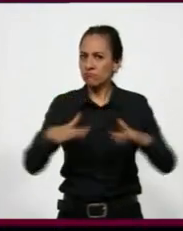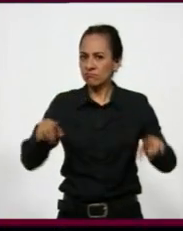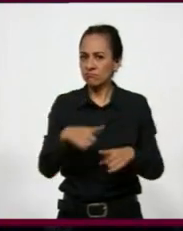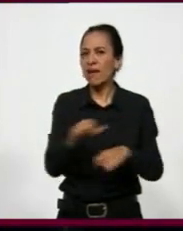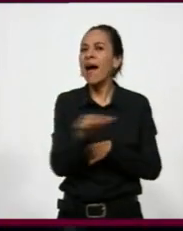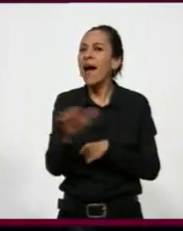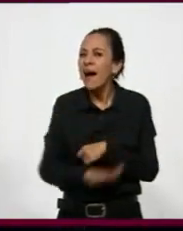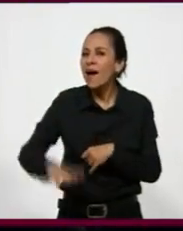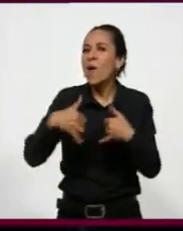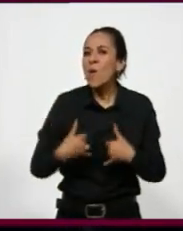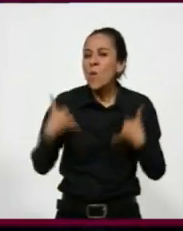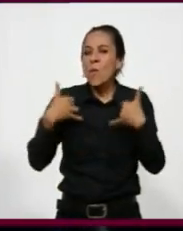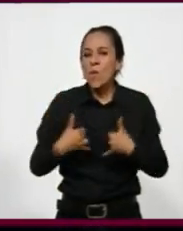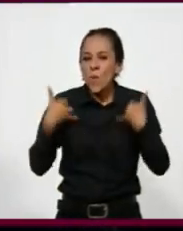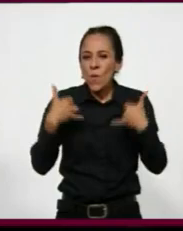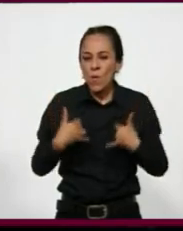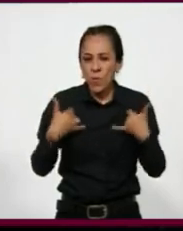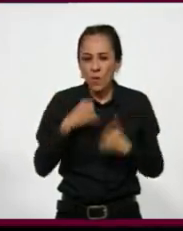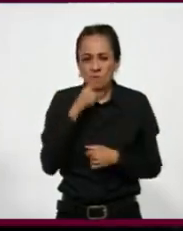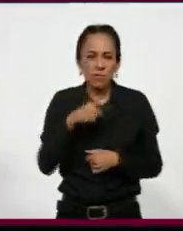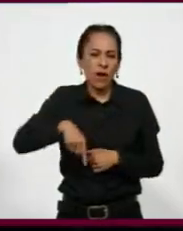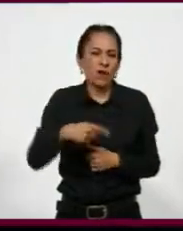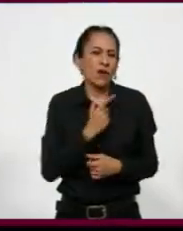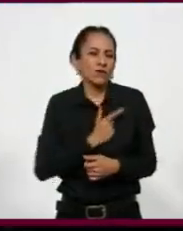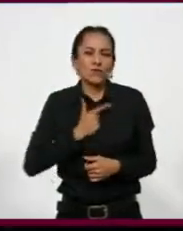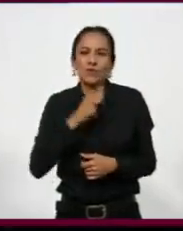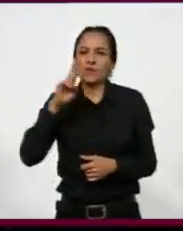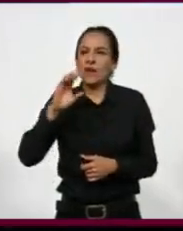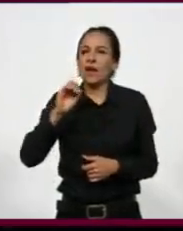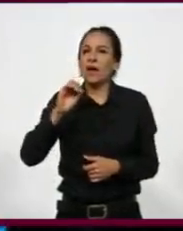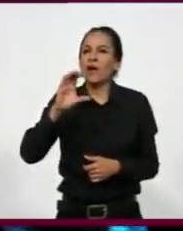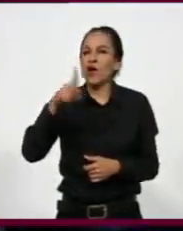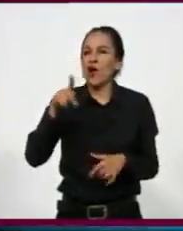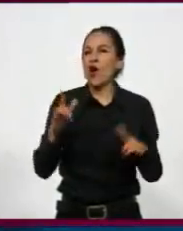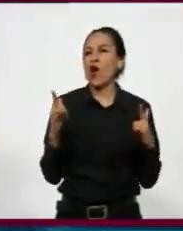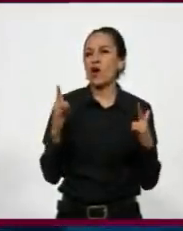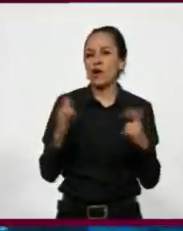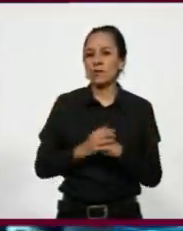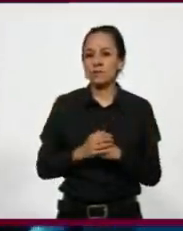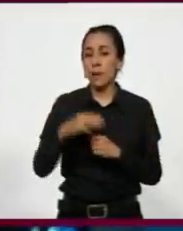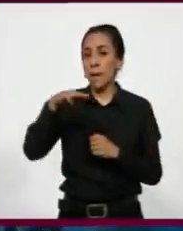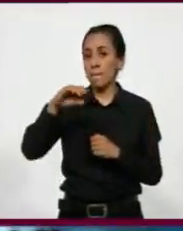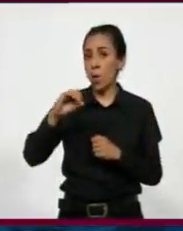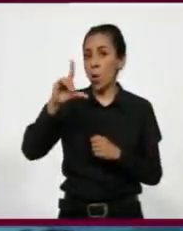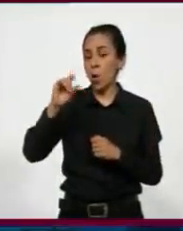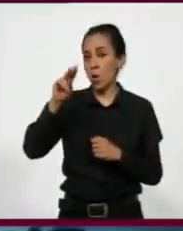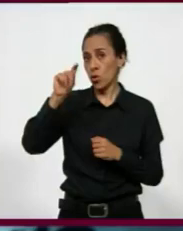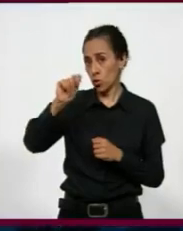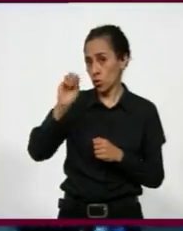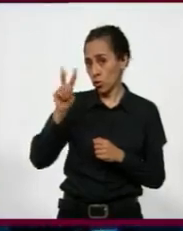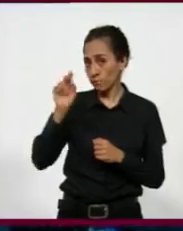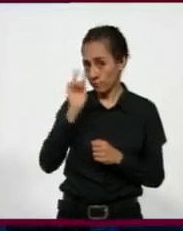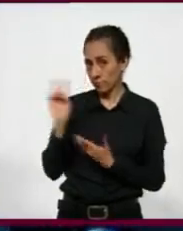público joven, o si no joven, que guste del rock. Lo que tenemos de fondo es el grupo Molotov. Y mientras